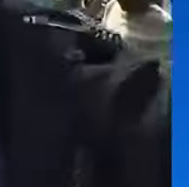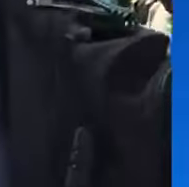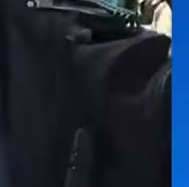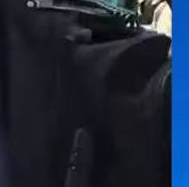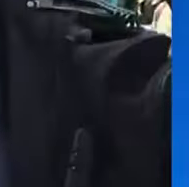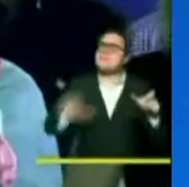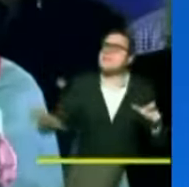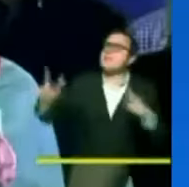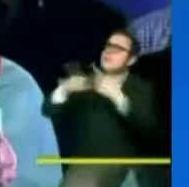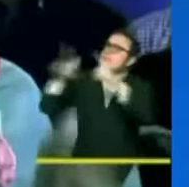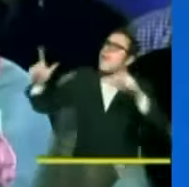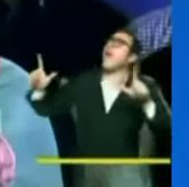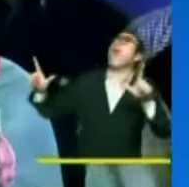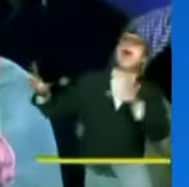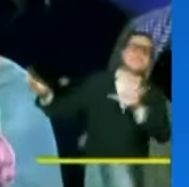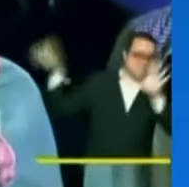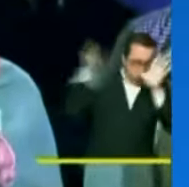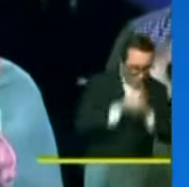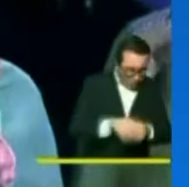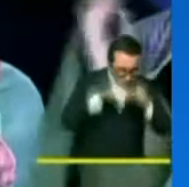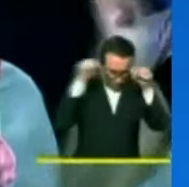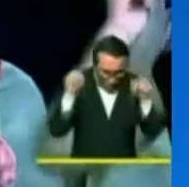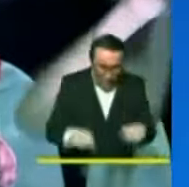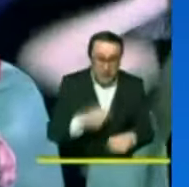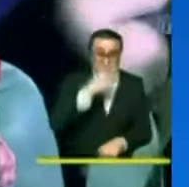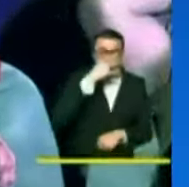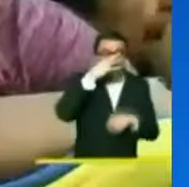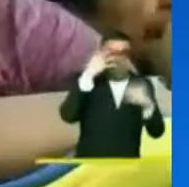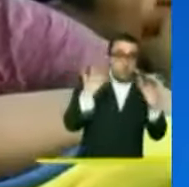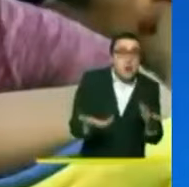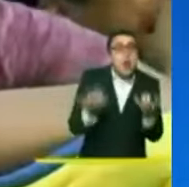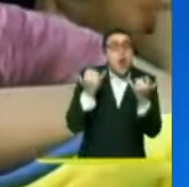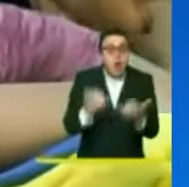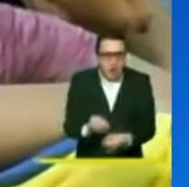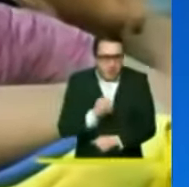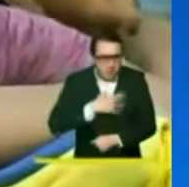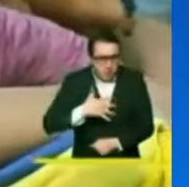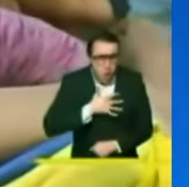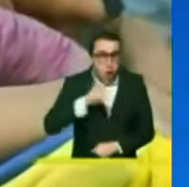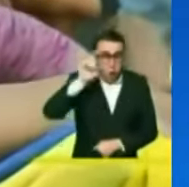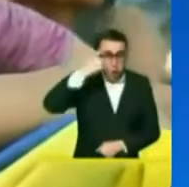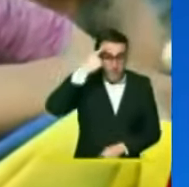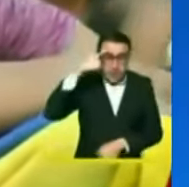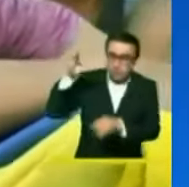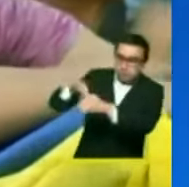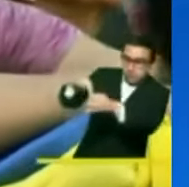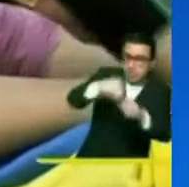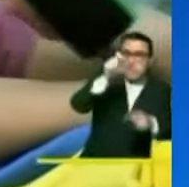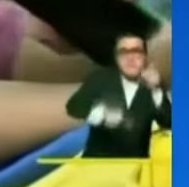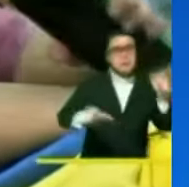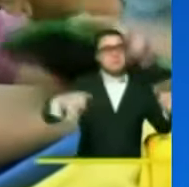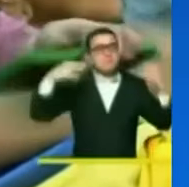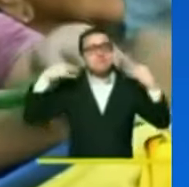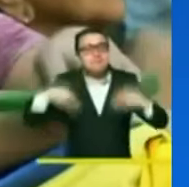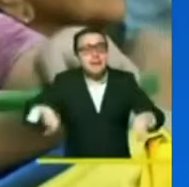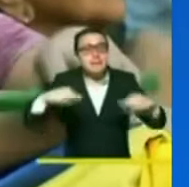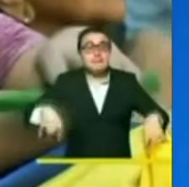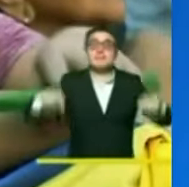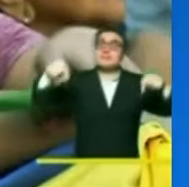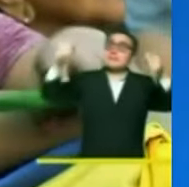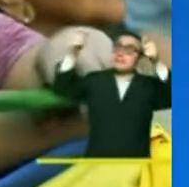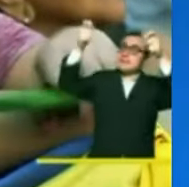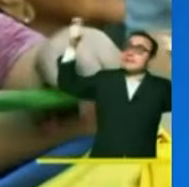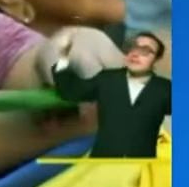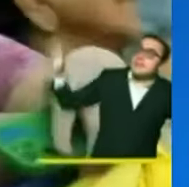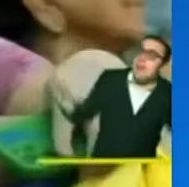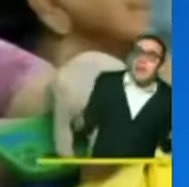debe ser respetada en ese orden de ideas un llamado a una asamblea nacional Constituyente en estos momentos no solo